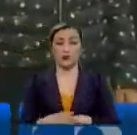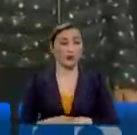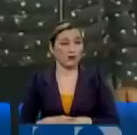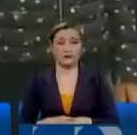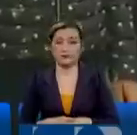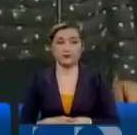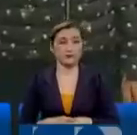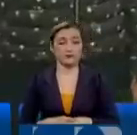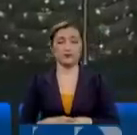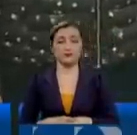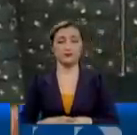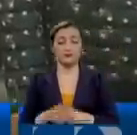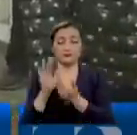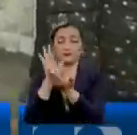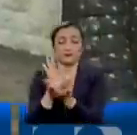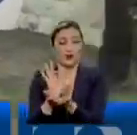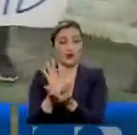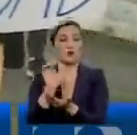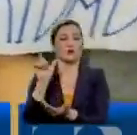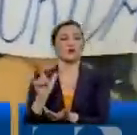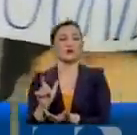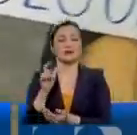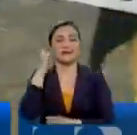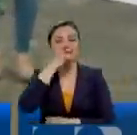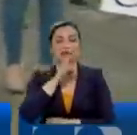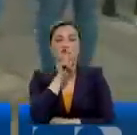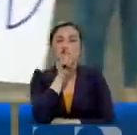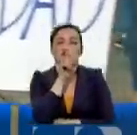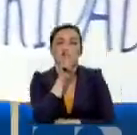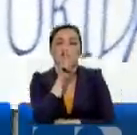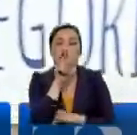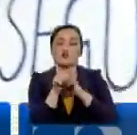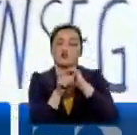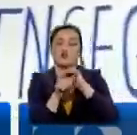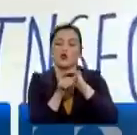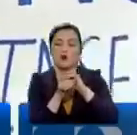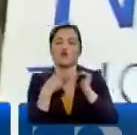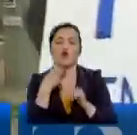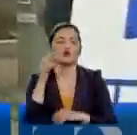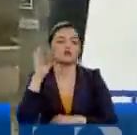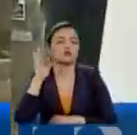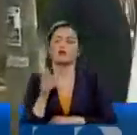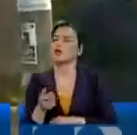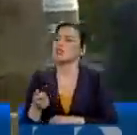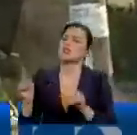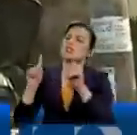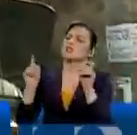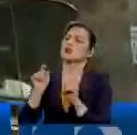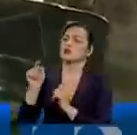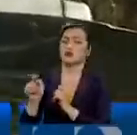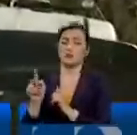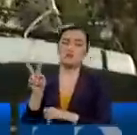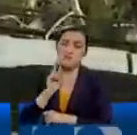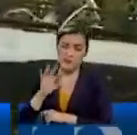justamente tenemos aquí el testimonio de una vecina que prefiere guardar su identidad. Pero cuéntenos, vecina, ¿cómo fue? ¿Usted